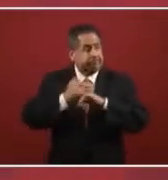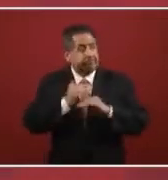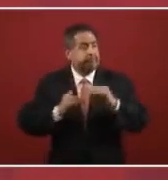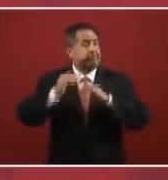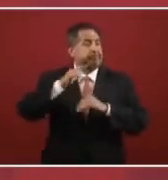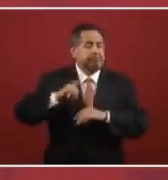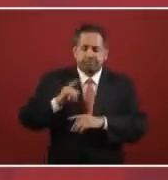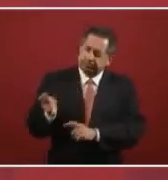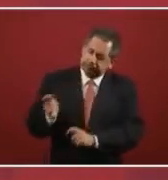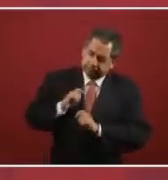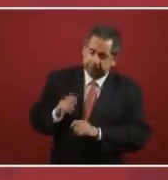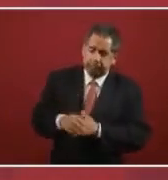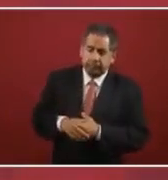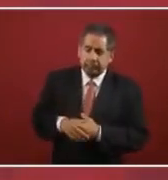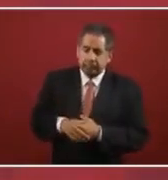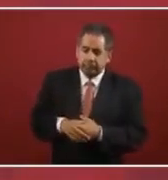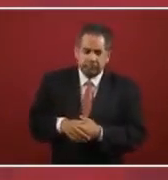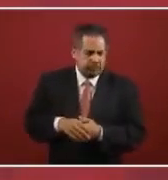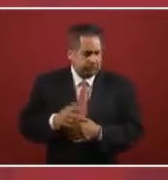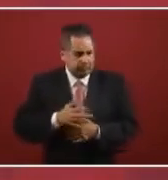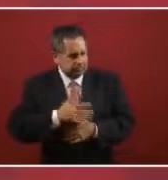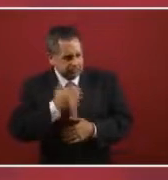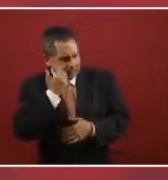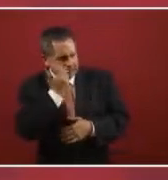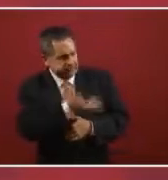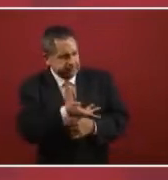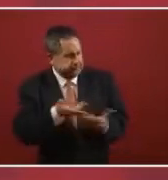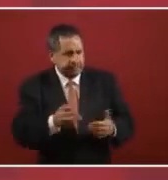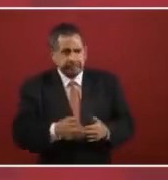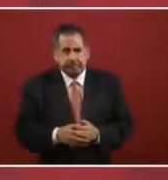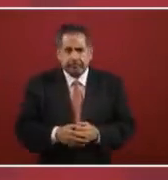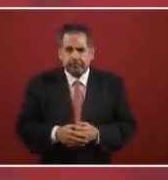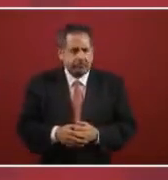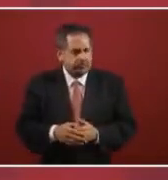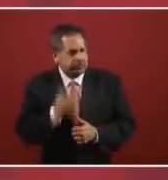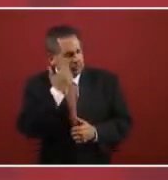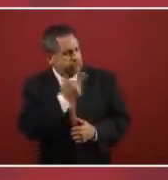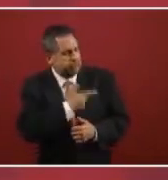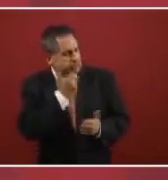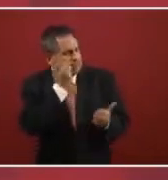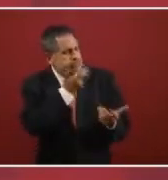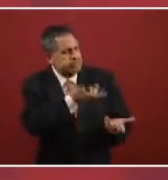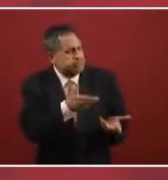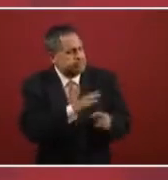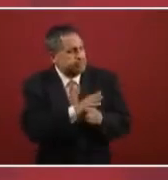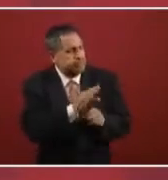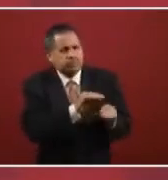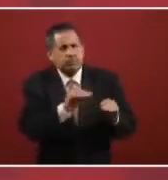a job, ¿Qué position?" quieres? And he says, "What do you want? ¿Qué te gustaría? What would you like?"